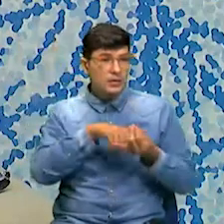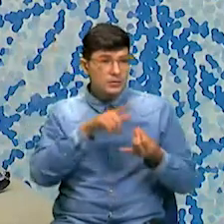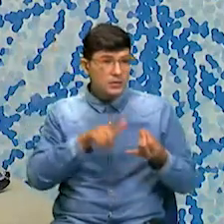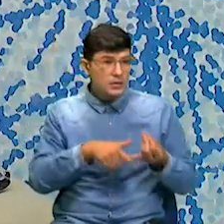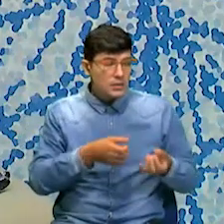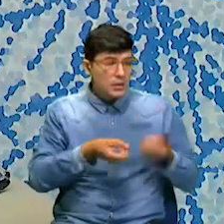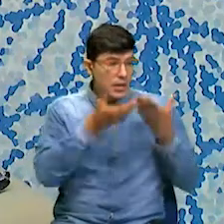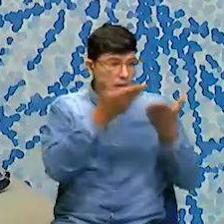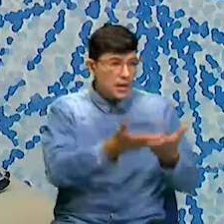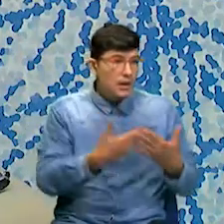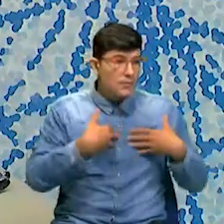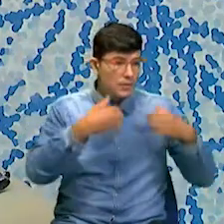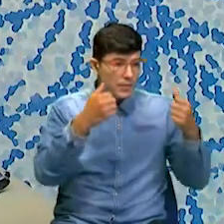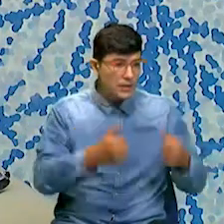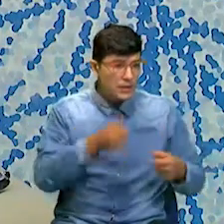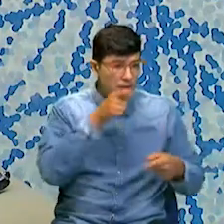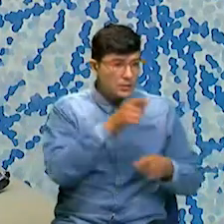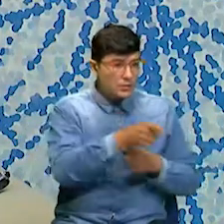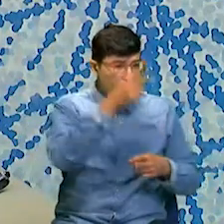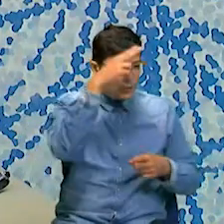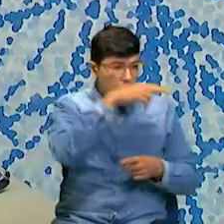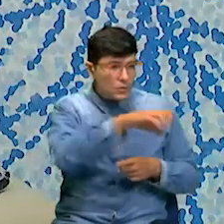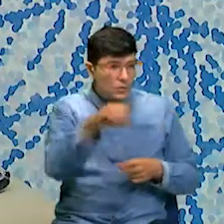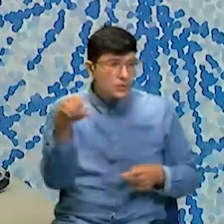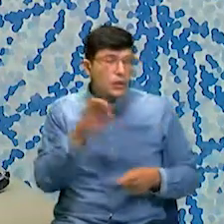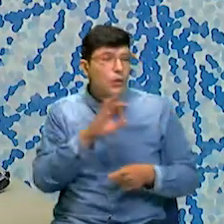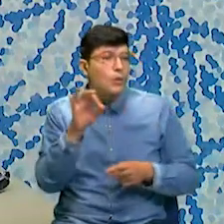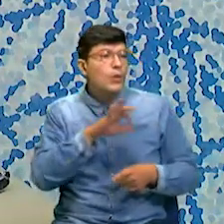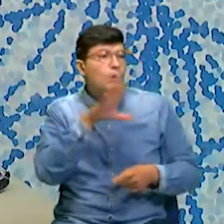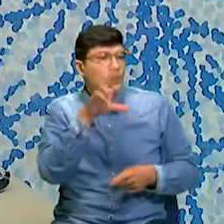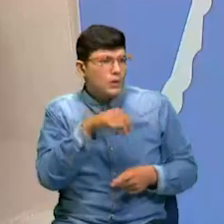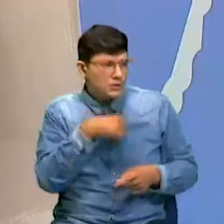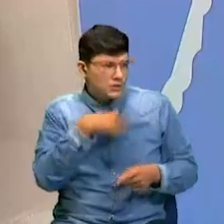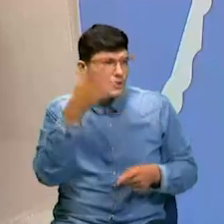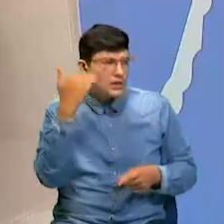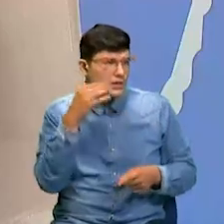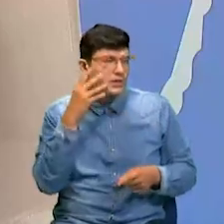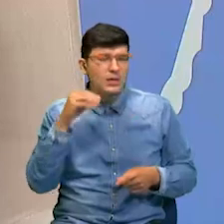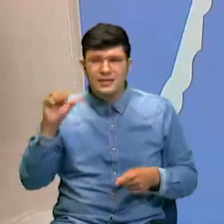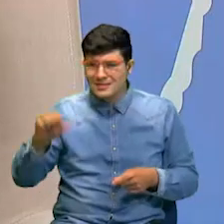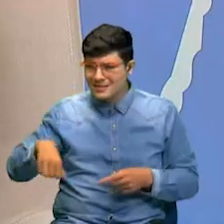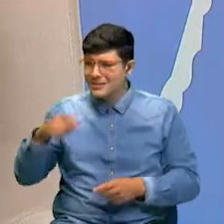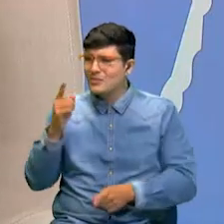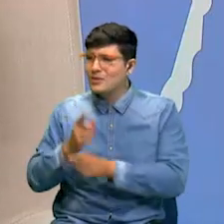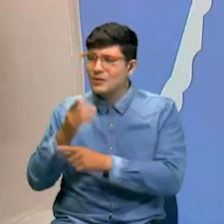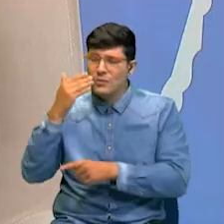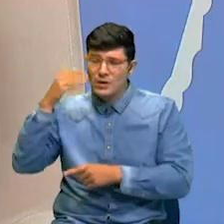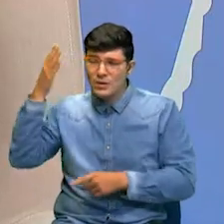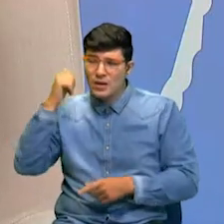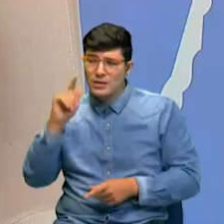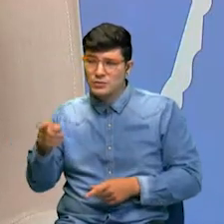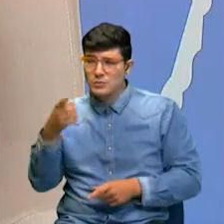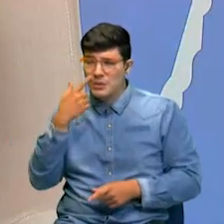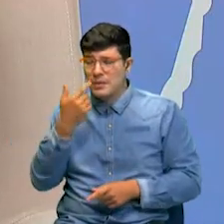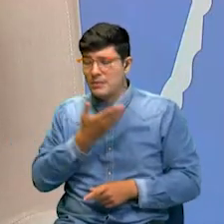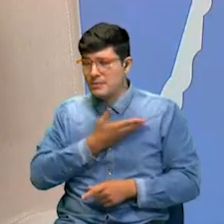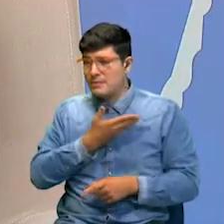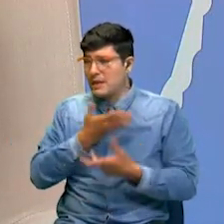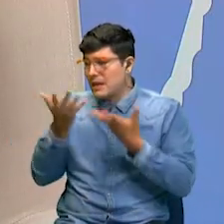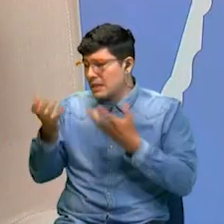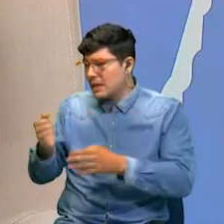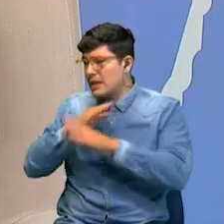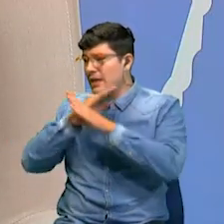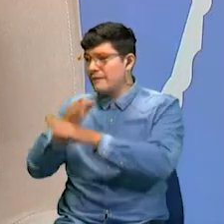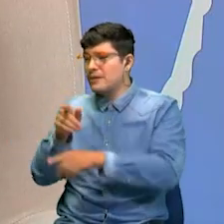dan la propiedad a los hijos o no, abogada, uno que ha litigado en estos temas? O en su defecto, si ya los señores quieren evitarse que los